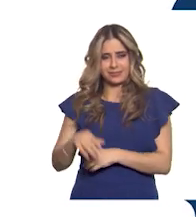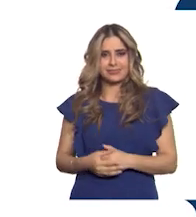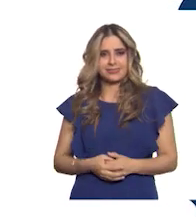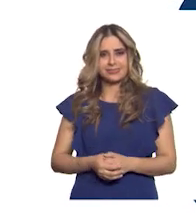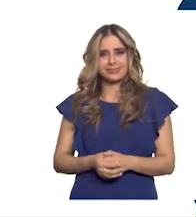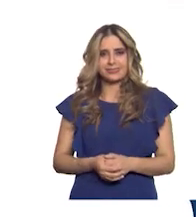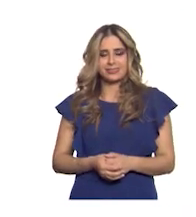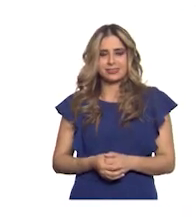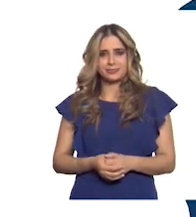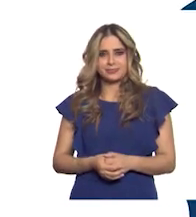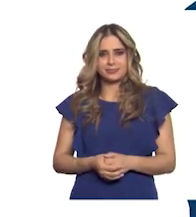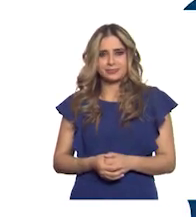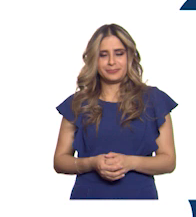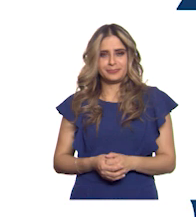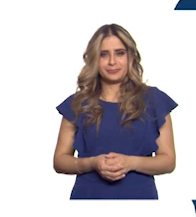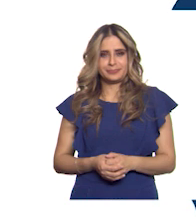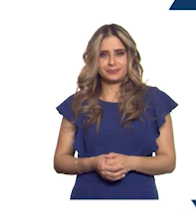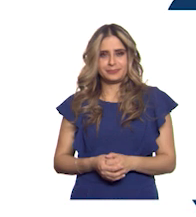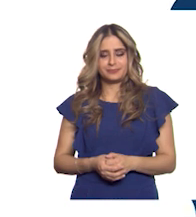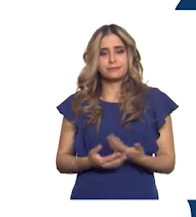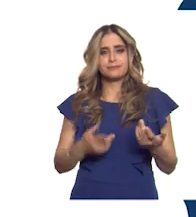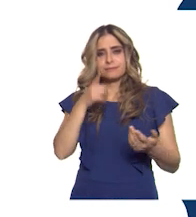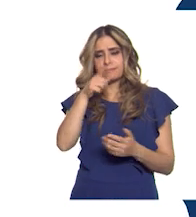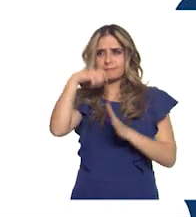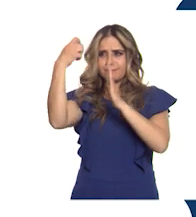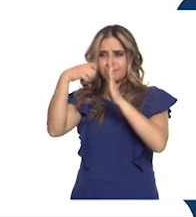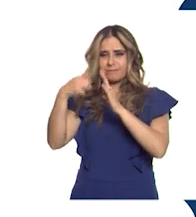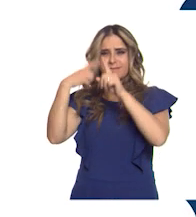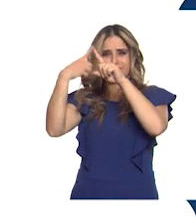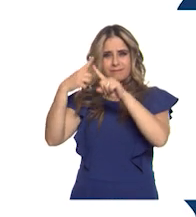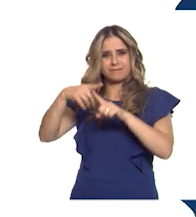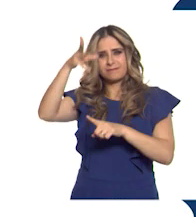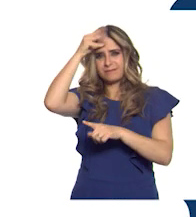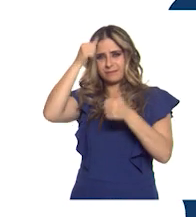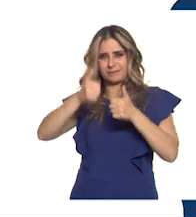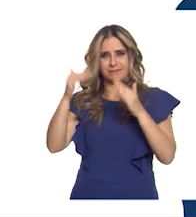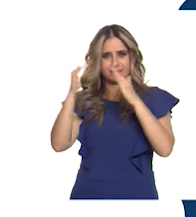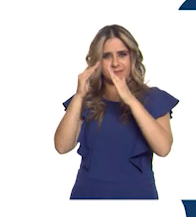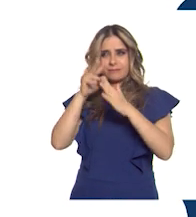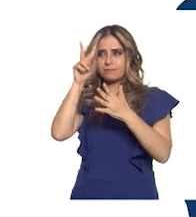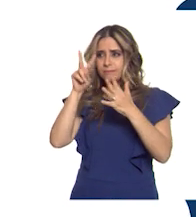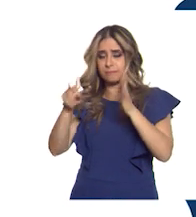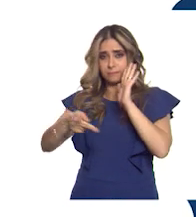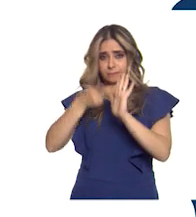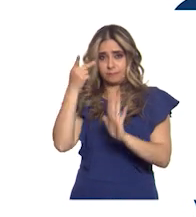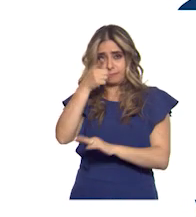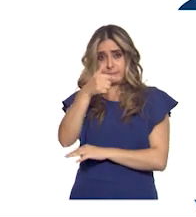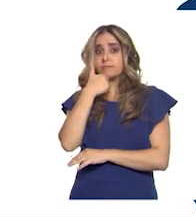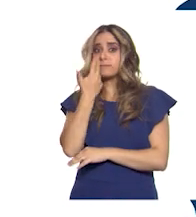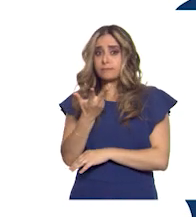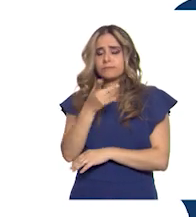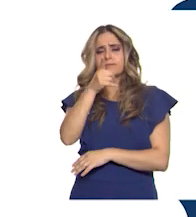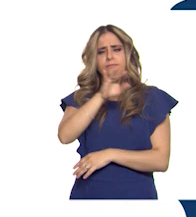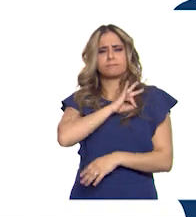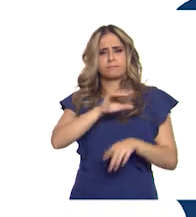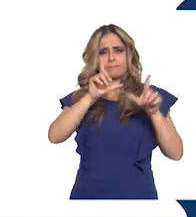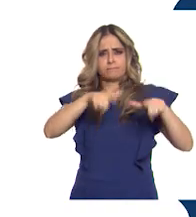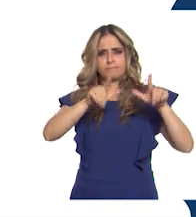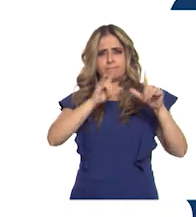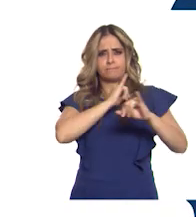conalitec.sep.gov.mx. Si quieres volver a ver los programas de Aprende en Casa, los puedes encontrar en la siguiente liga: